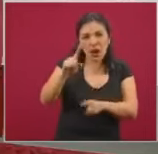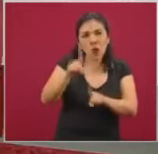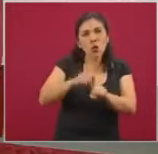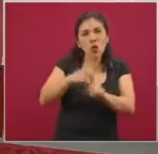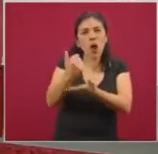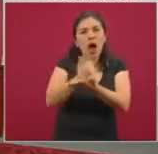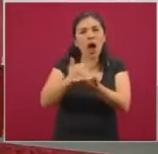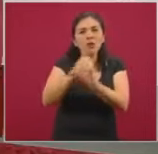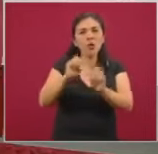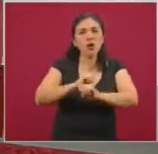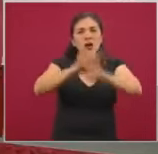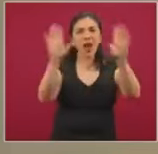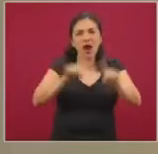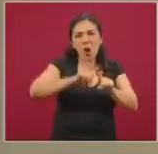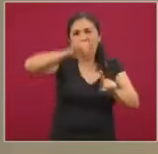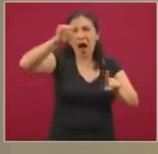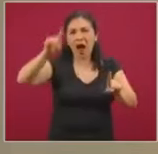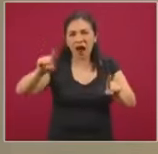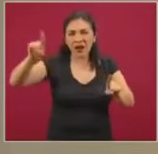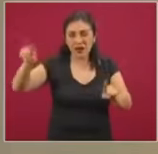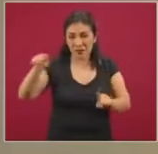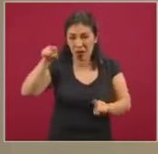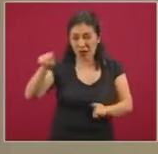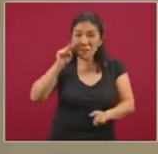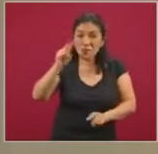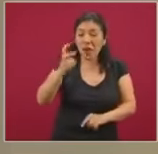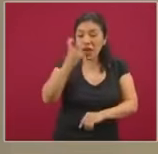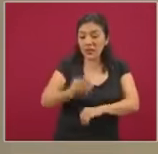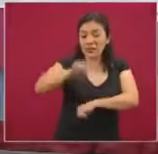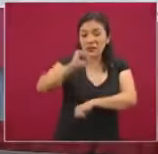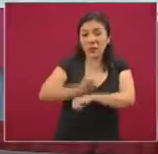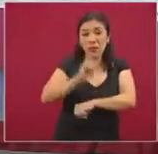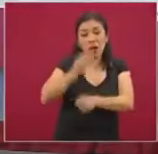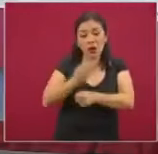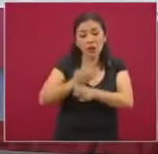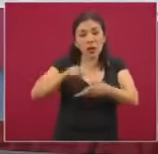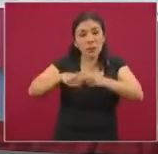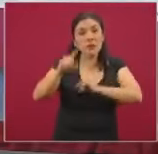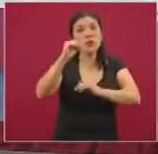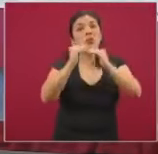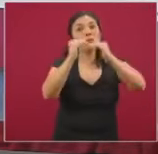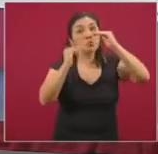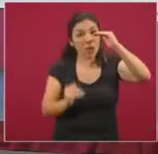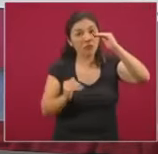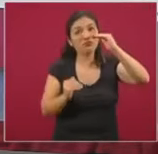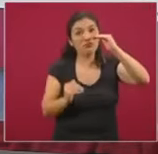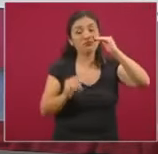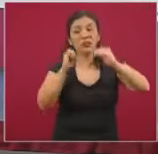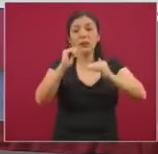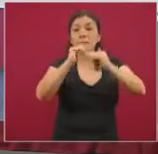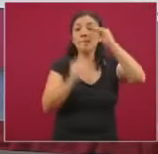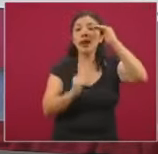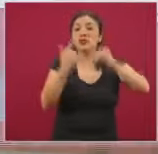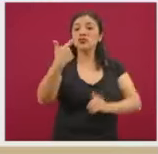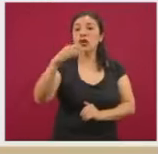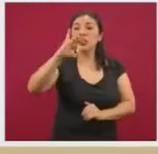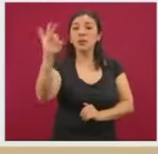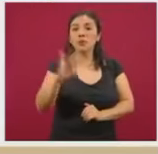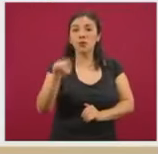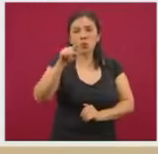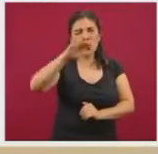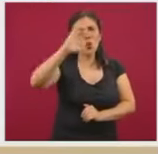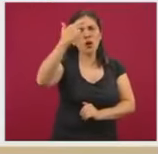azul claro en la parte superior, pues bueno, esta semana estamos abriendo con un descenso de menos 7%. Si